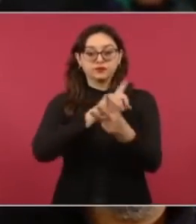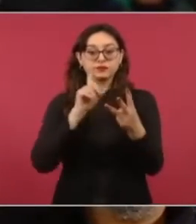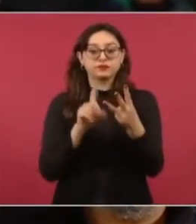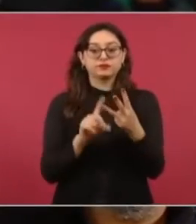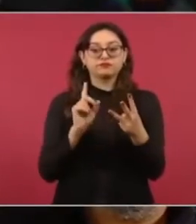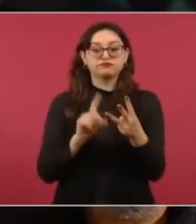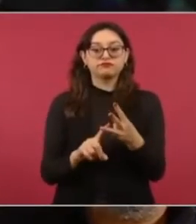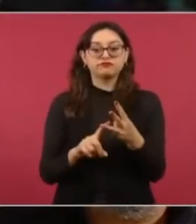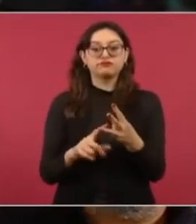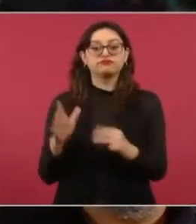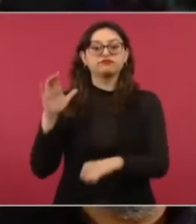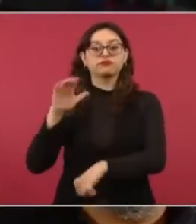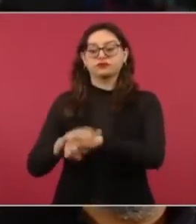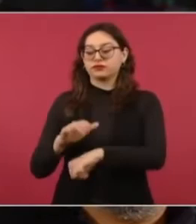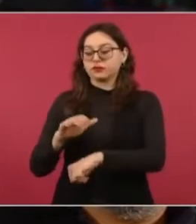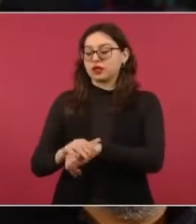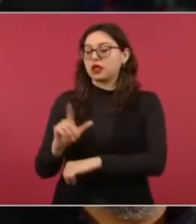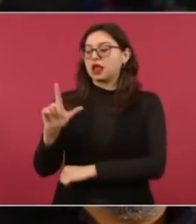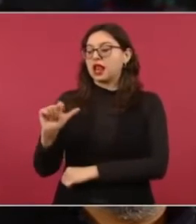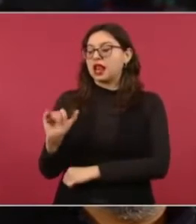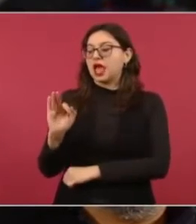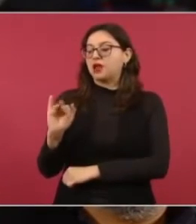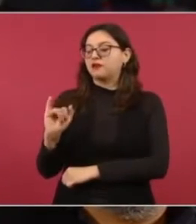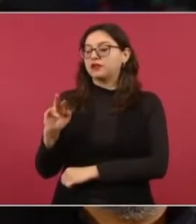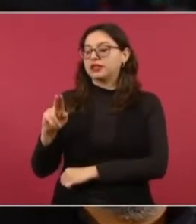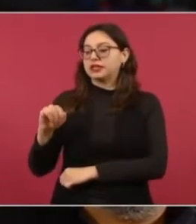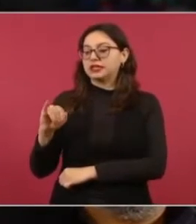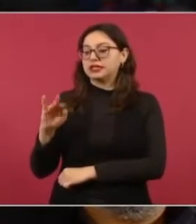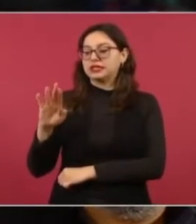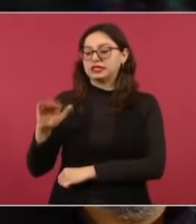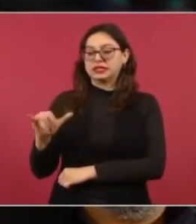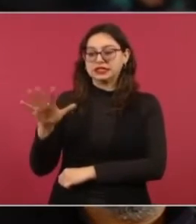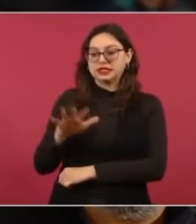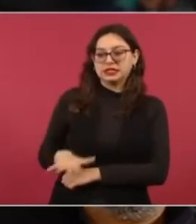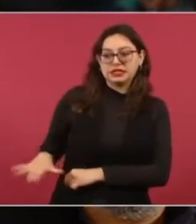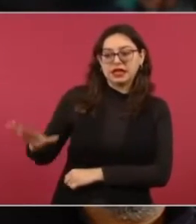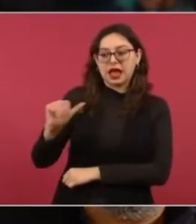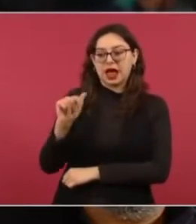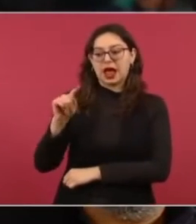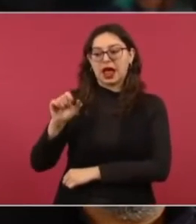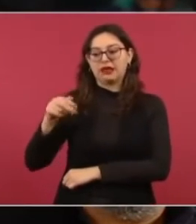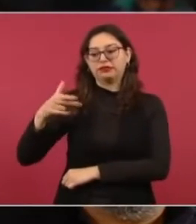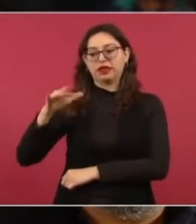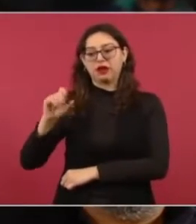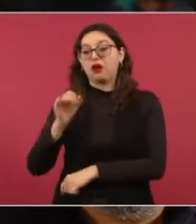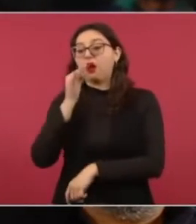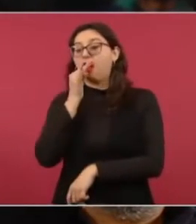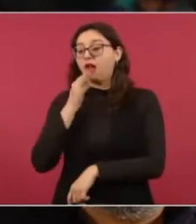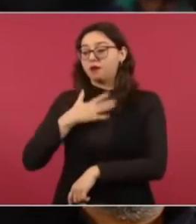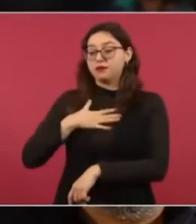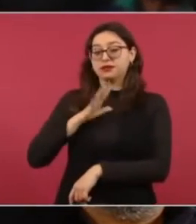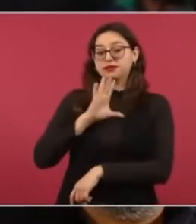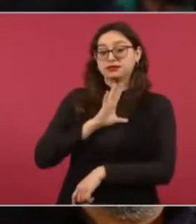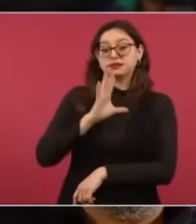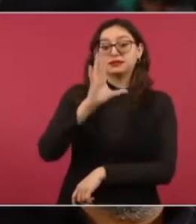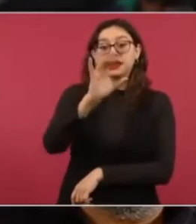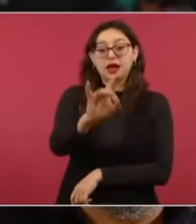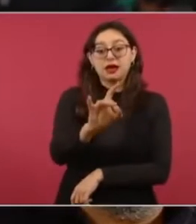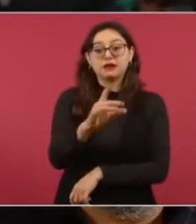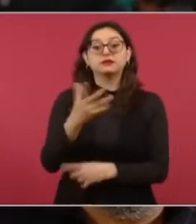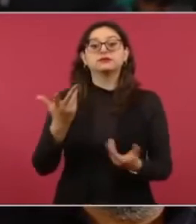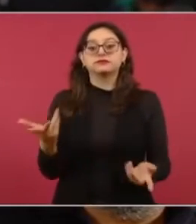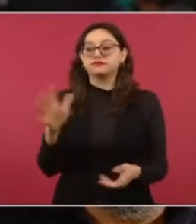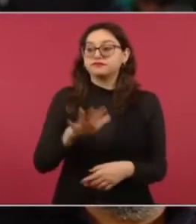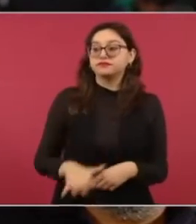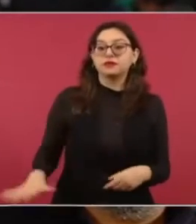de su amigo Lafinini, de los amigos de Atenco, que dice que están pendientes todavía 100 aproximadamente